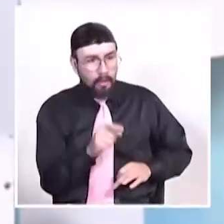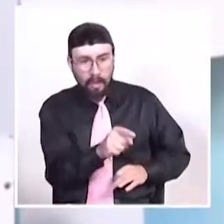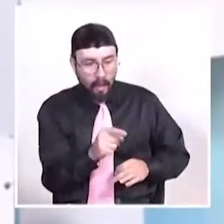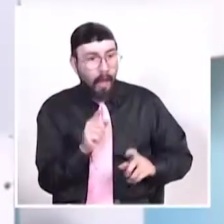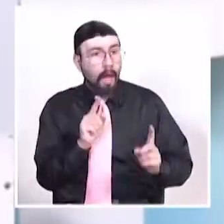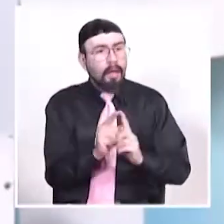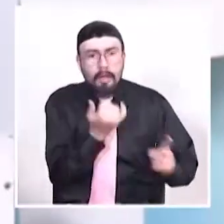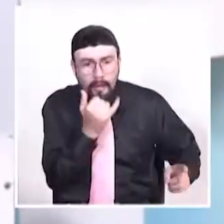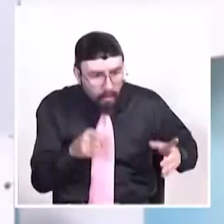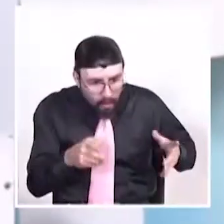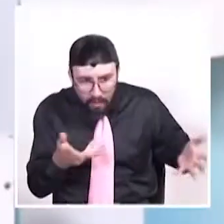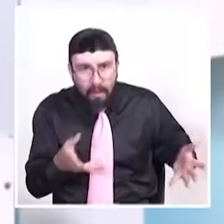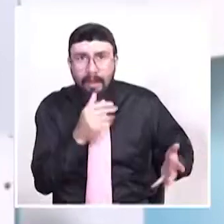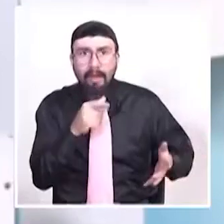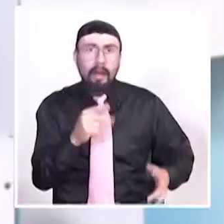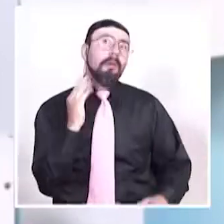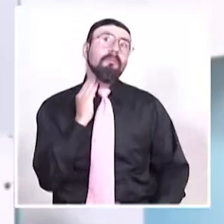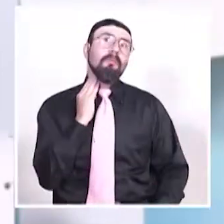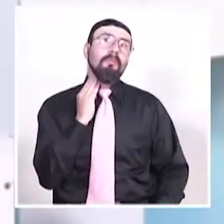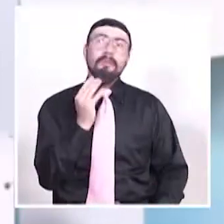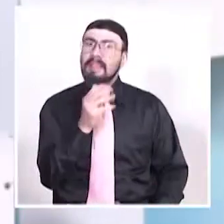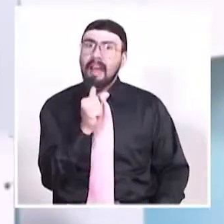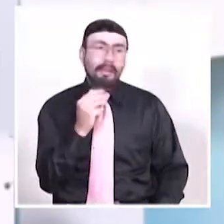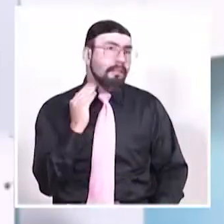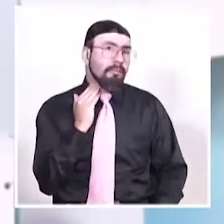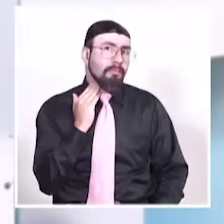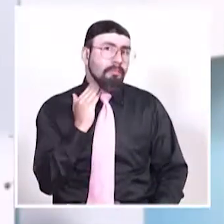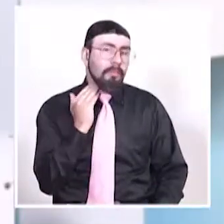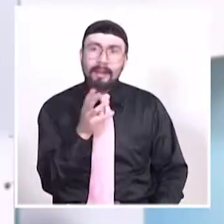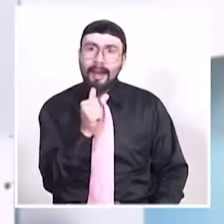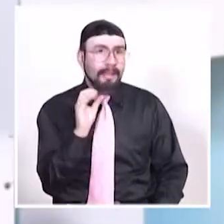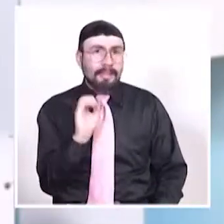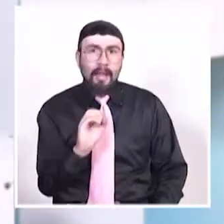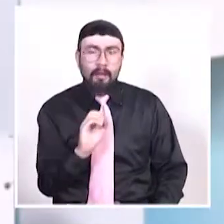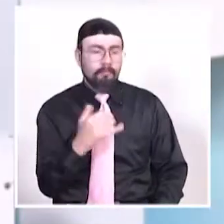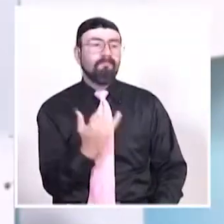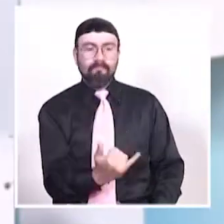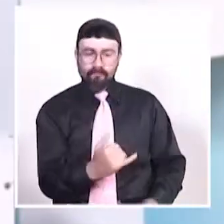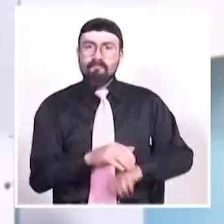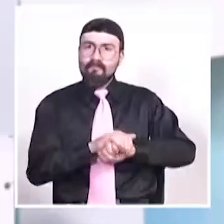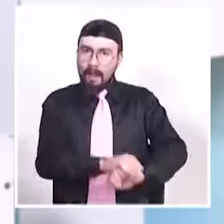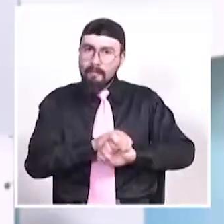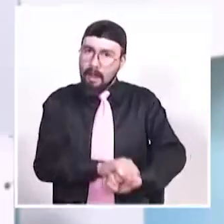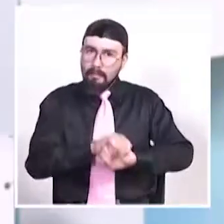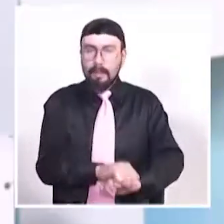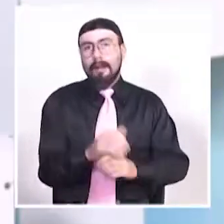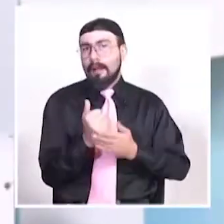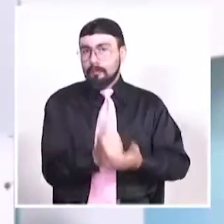detectamos pulso en un paciente. Entonces, las personas que les gusta